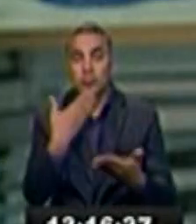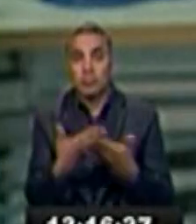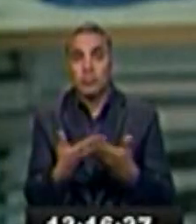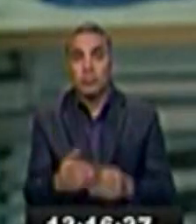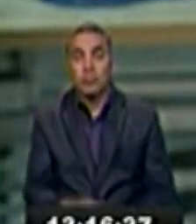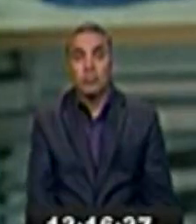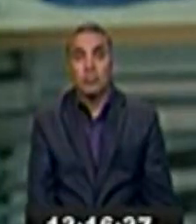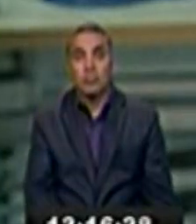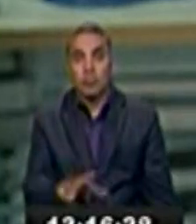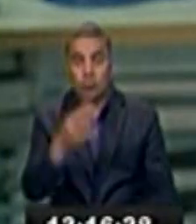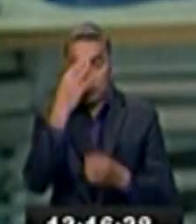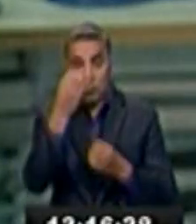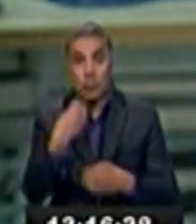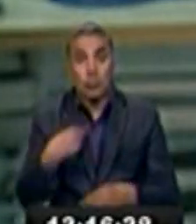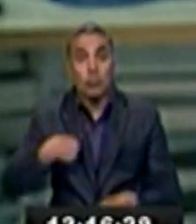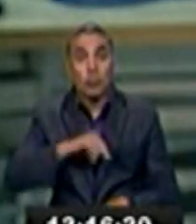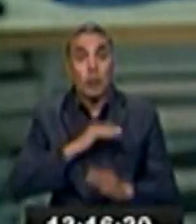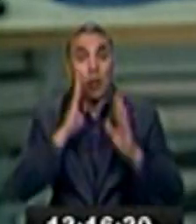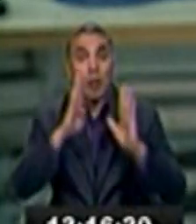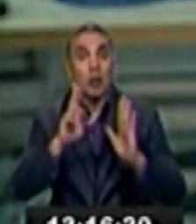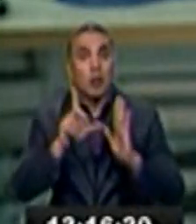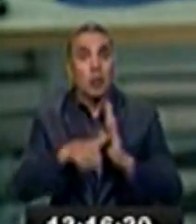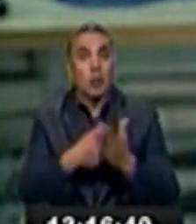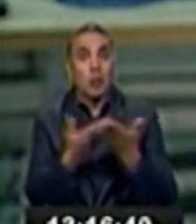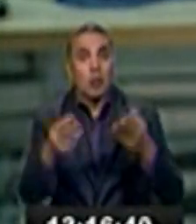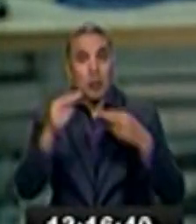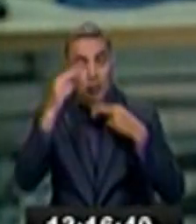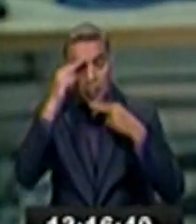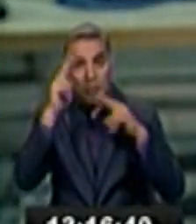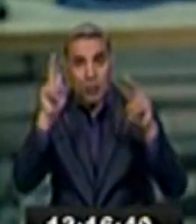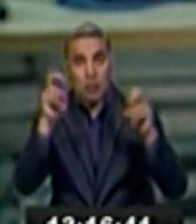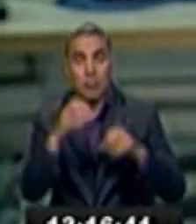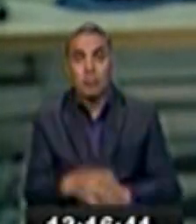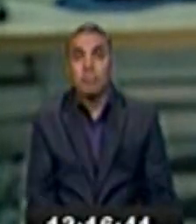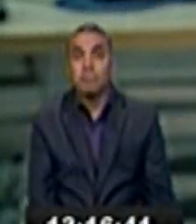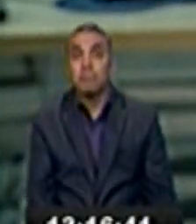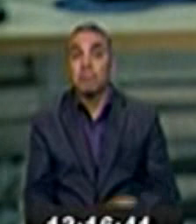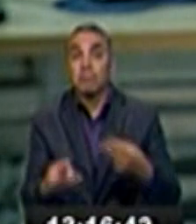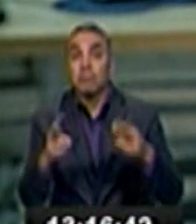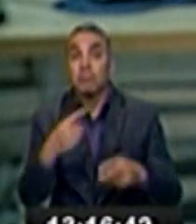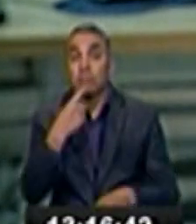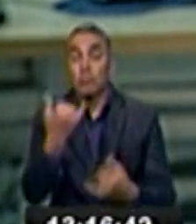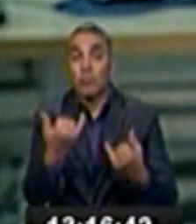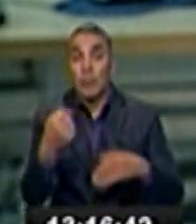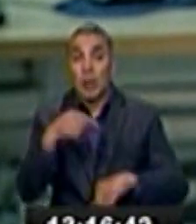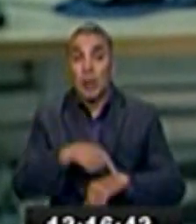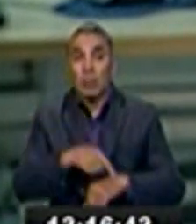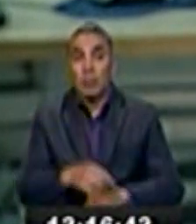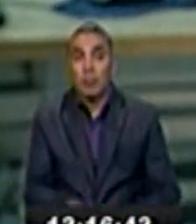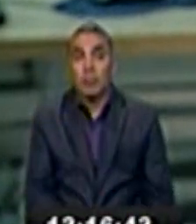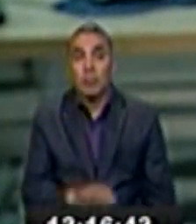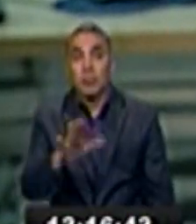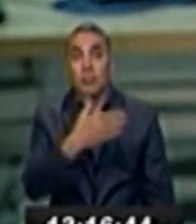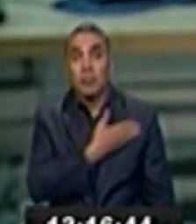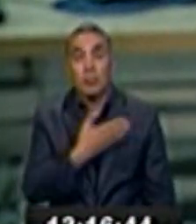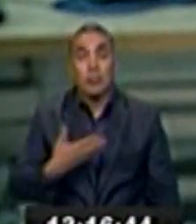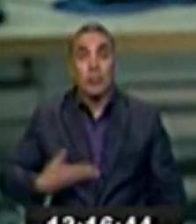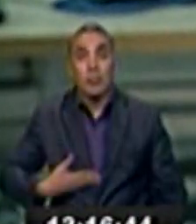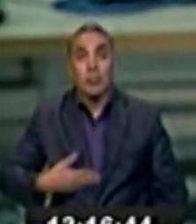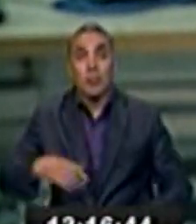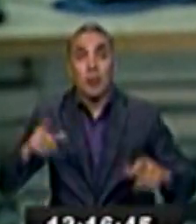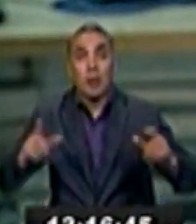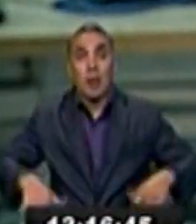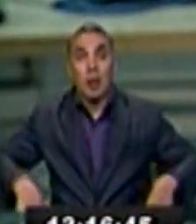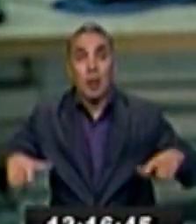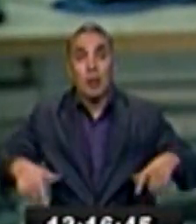Gracias, Stalin, por tu informe. Estaremos pendientes de este tema. Por otro lado, amigos, en estos momentos el presidente de la República,